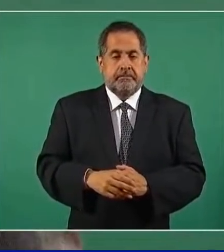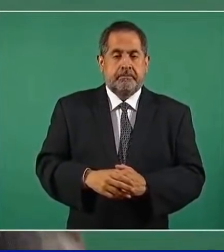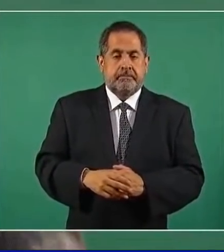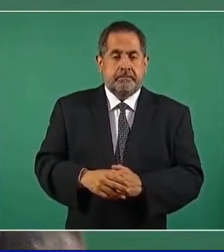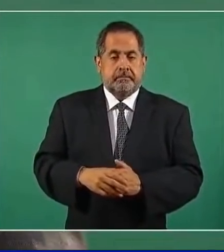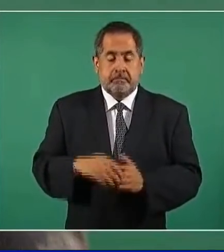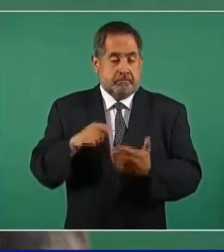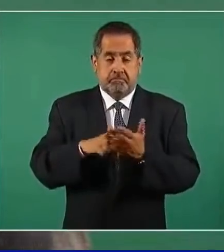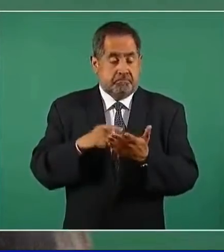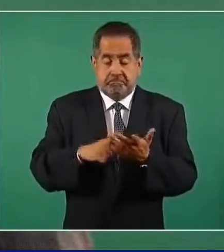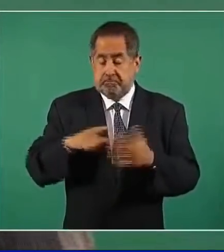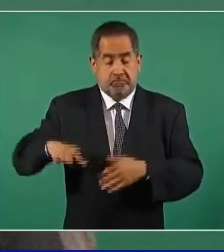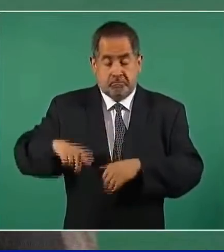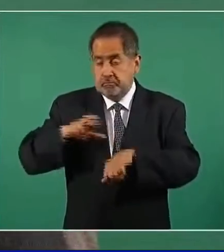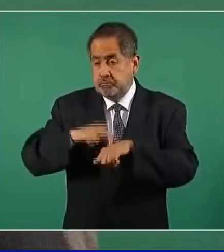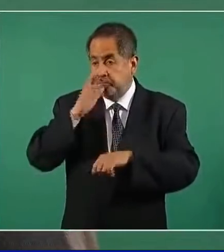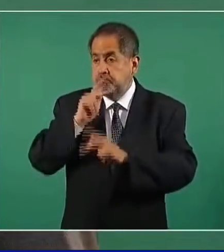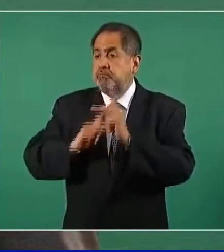endeudar